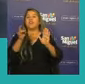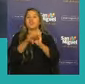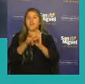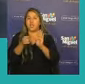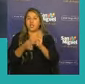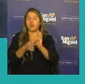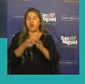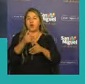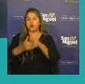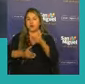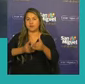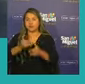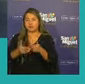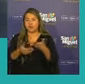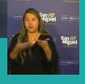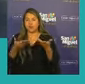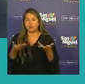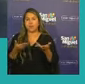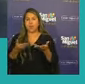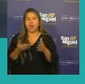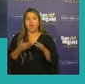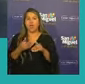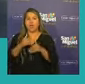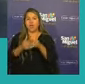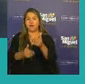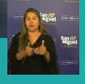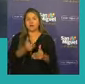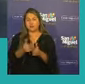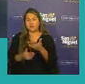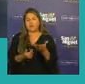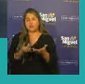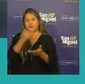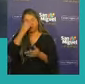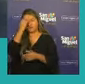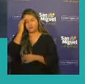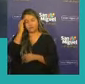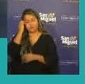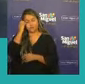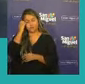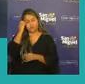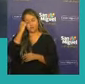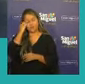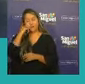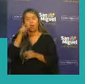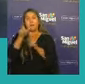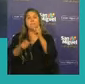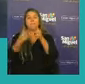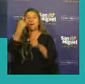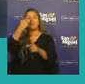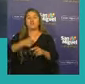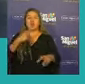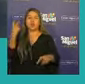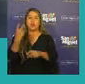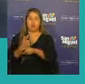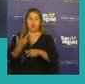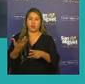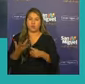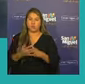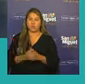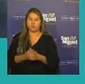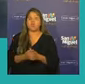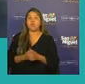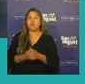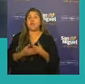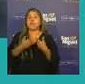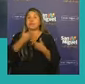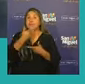en contrarrestar y ir un paso adelante de lo que van los delincuentes. Bueno, nuevamente es